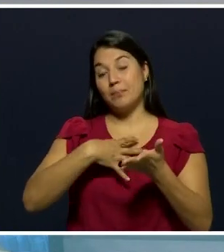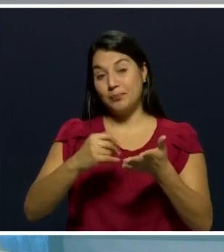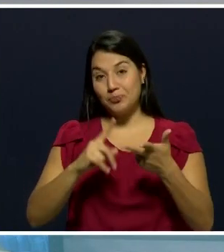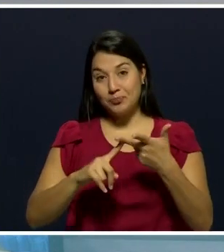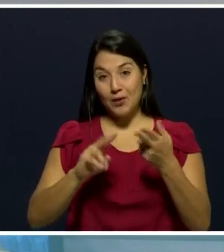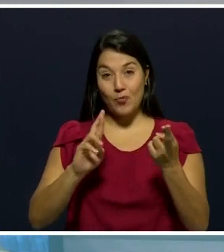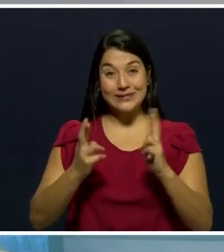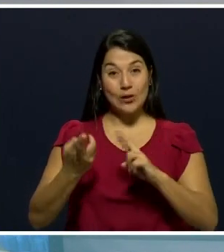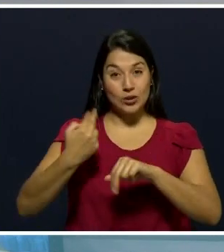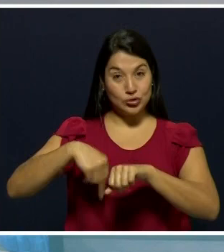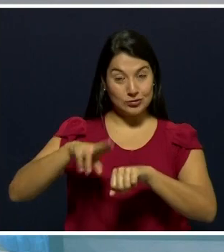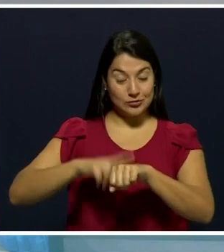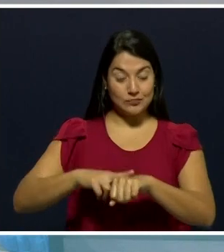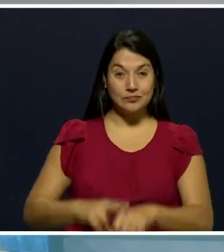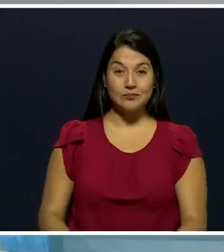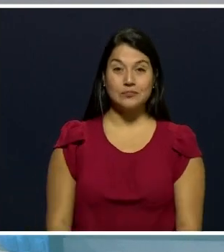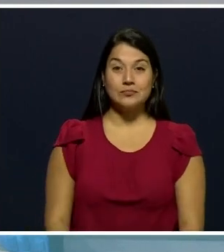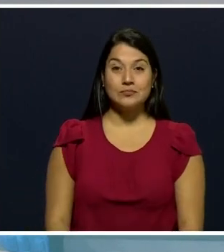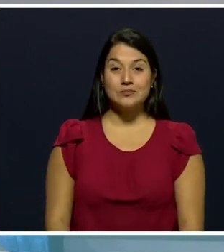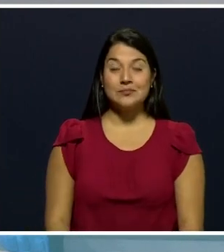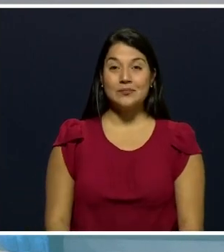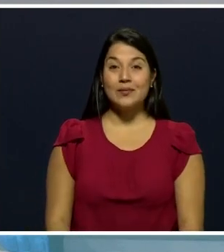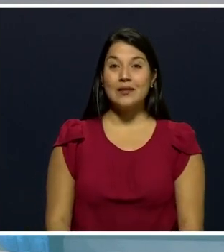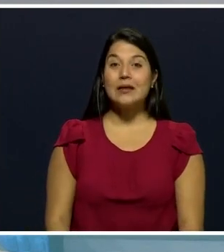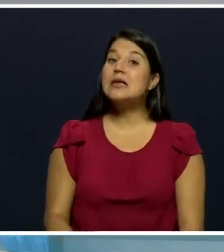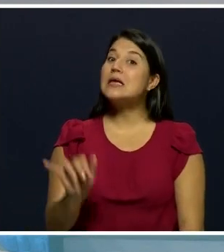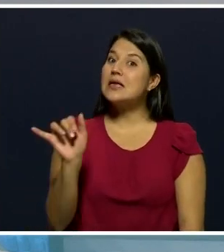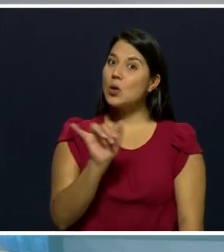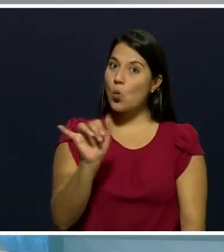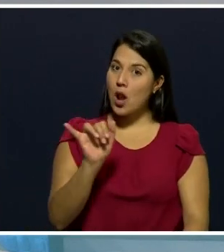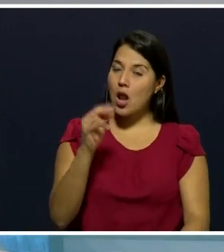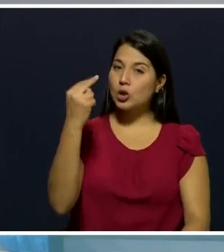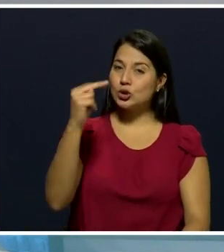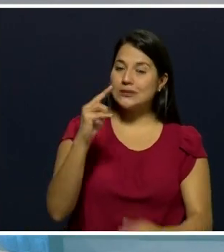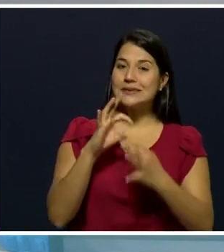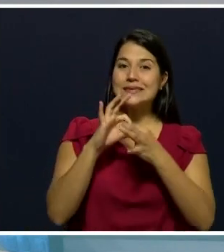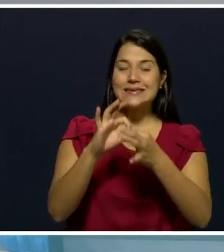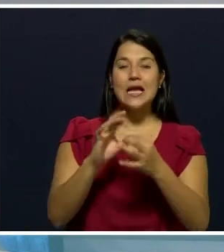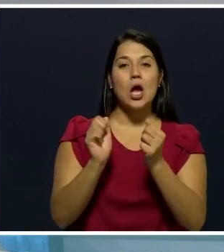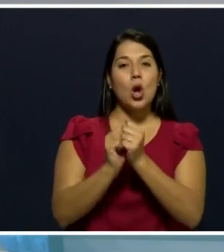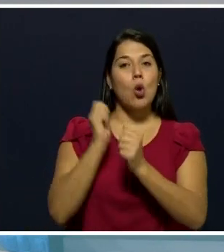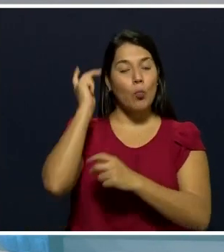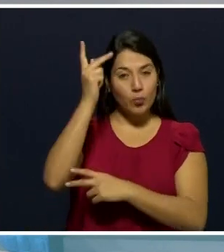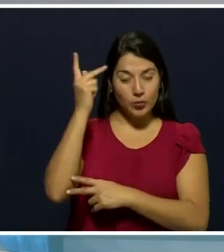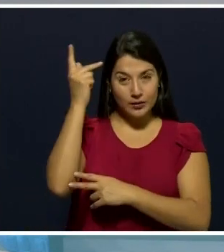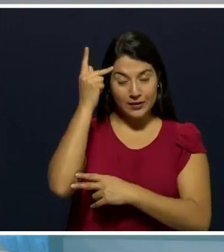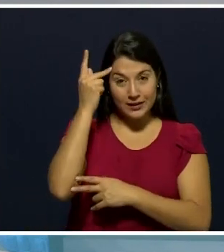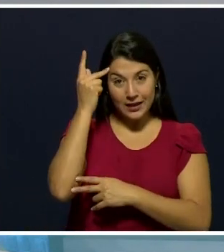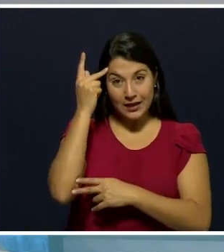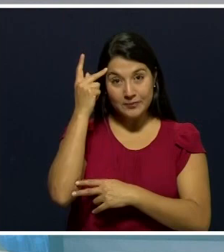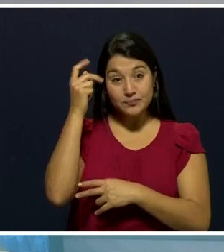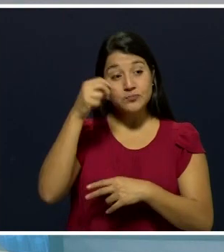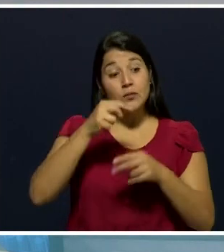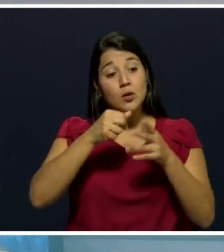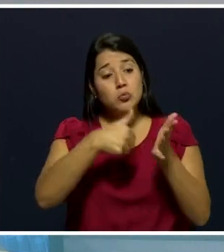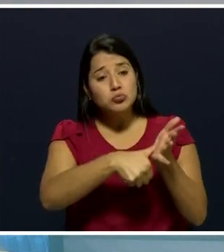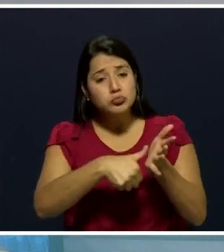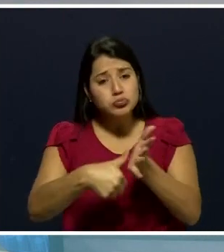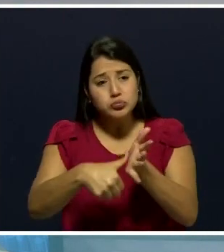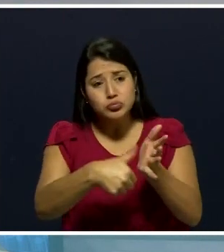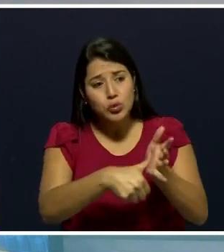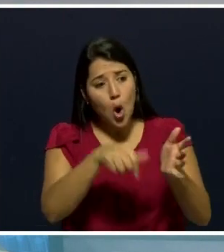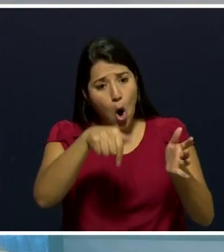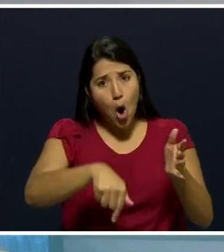Nacional. Siempre dentro de las noticias políticas, la elección del directorio del Congreso puso en